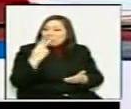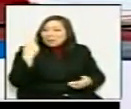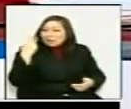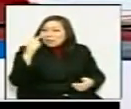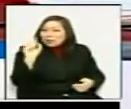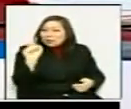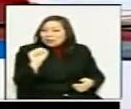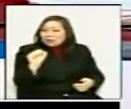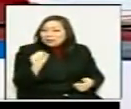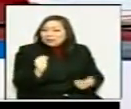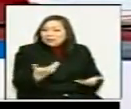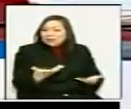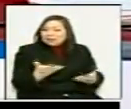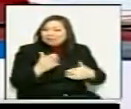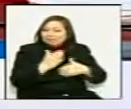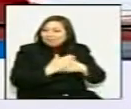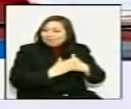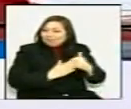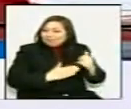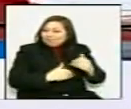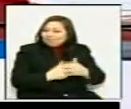millones de soles en infraestructura,